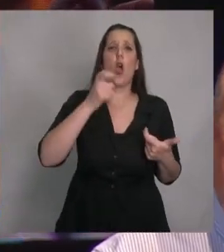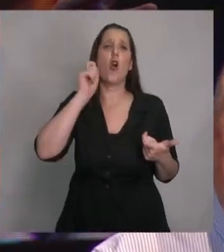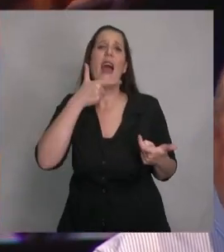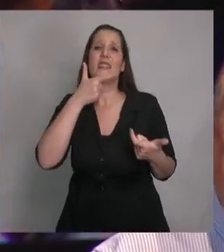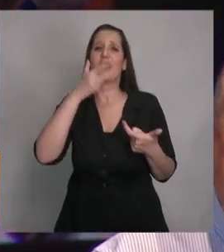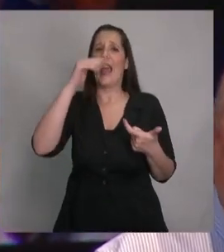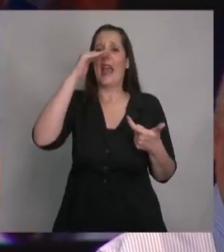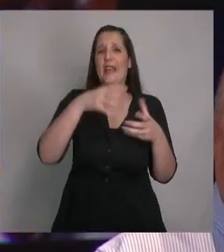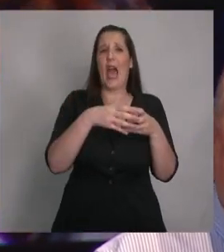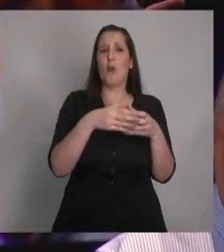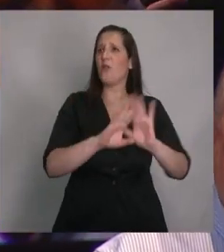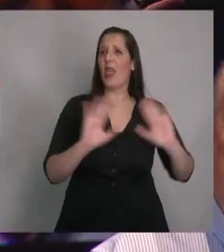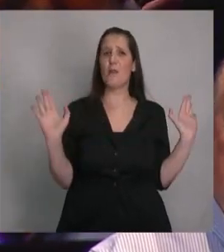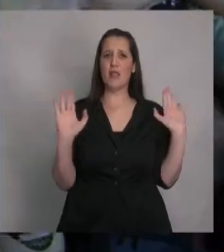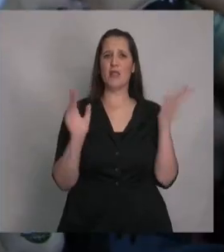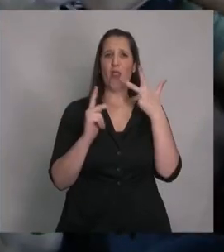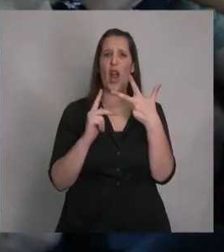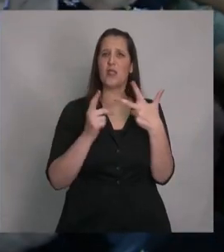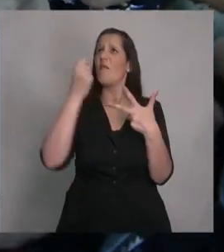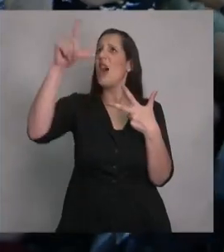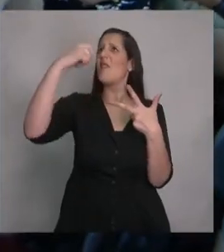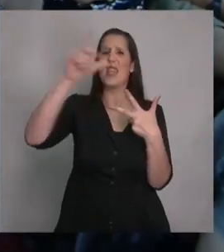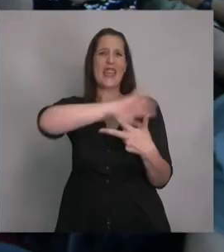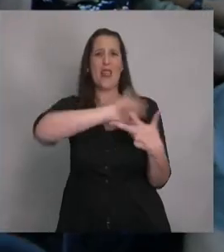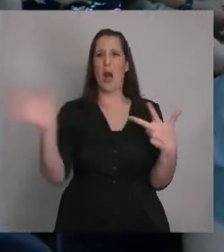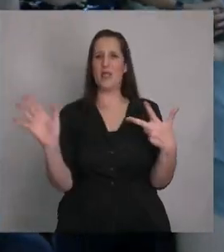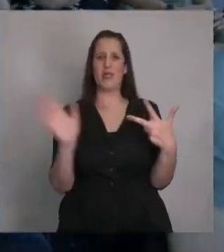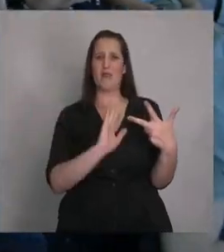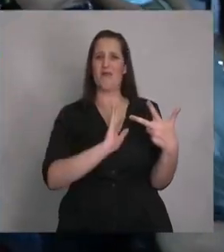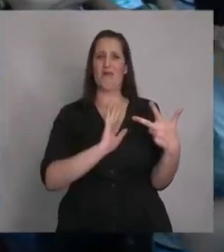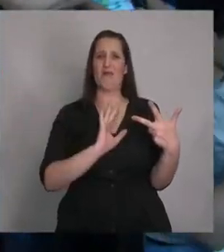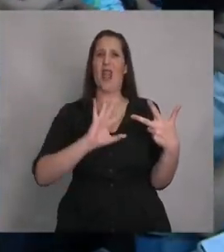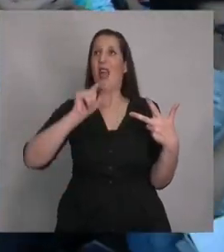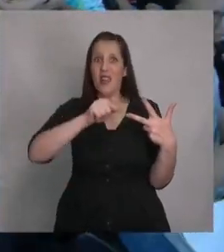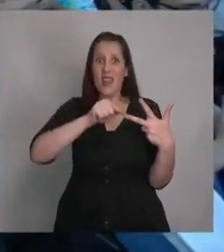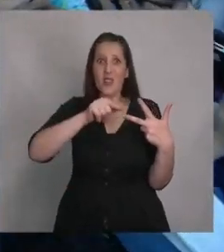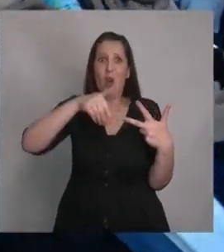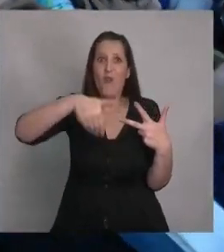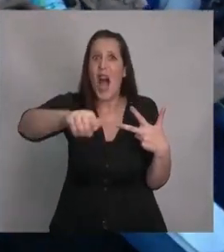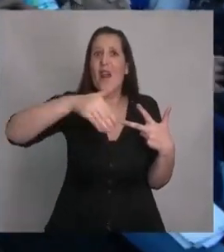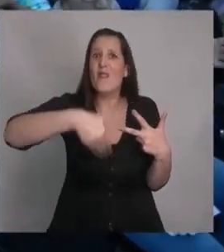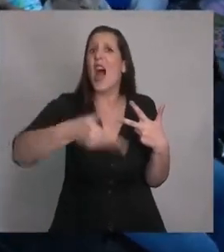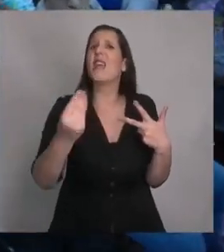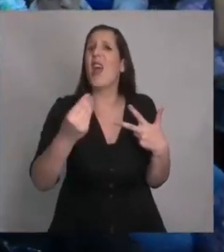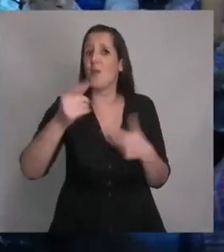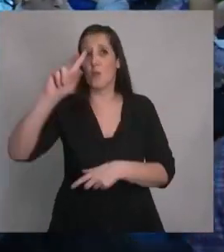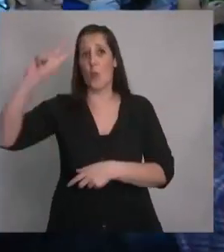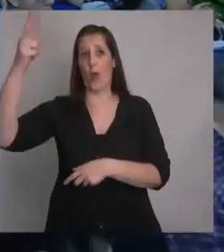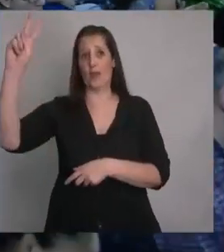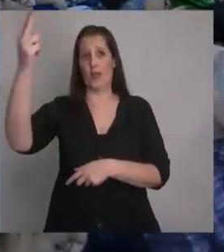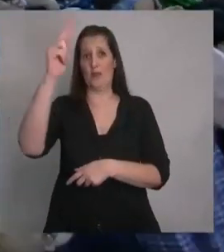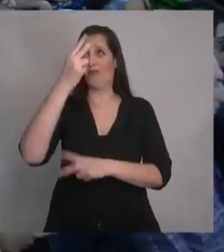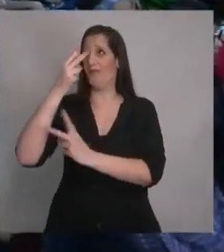es decir al sustento de la muerte en el planeta tierra y funcional al